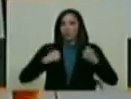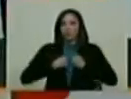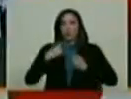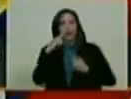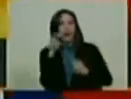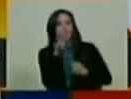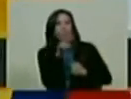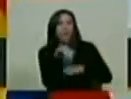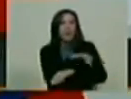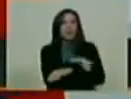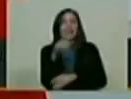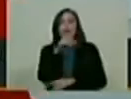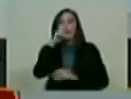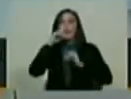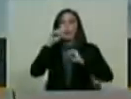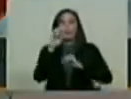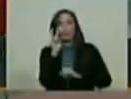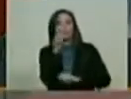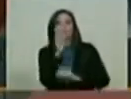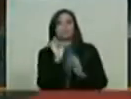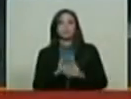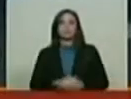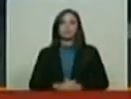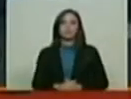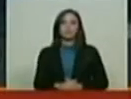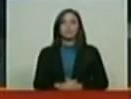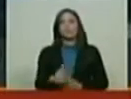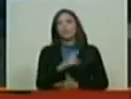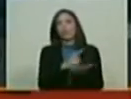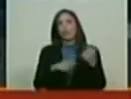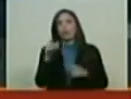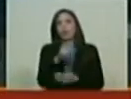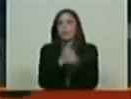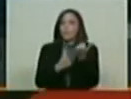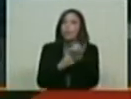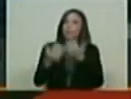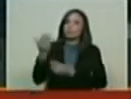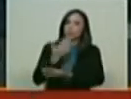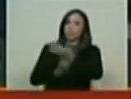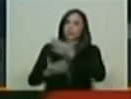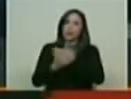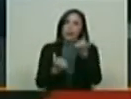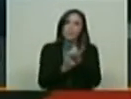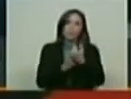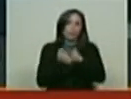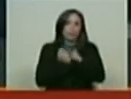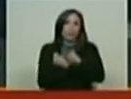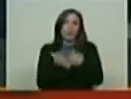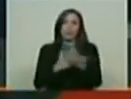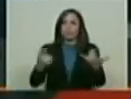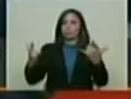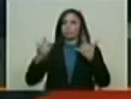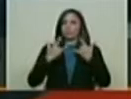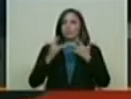identifica en la calle. Y lo que uno recibe es comprensión, solidaridad, apoyo, cariño,